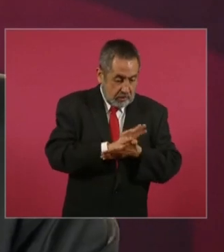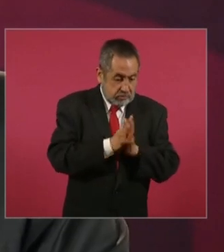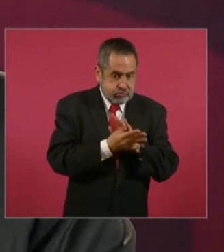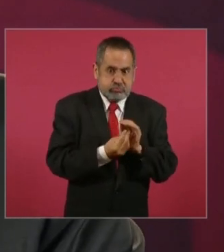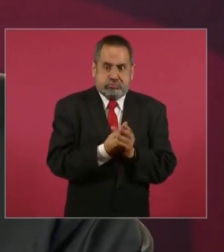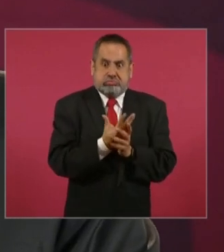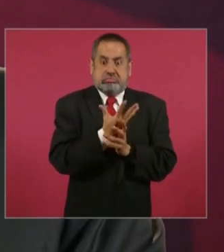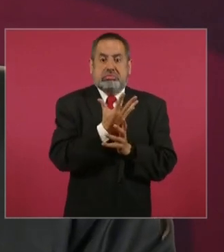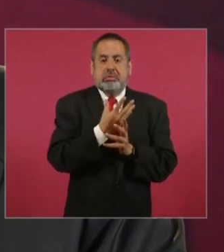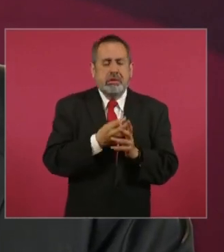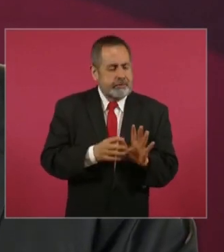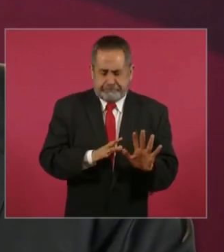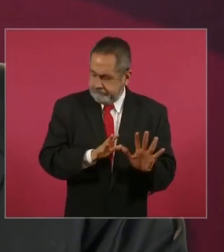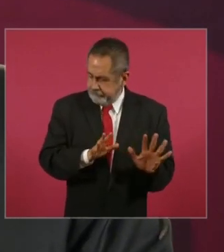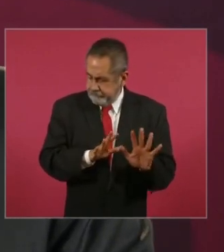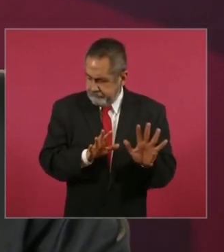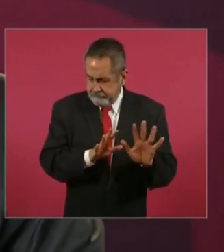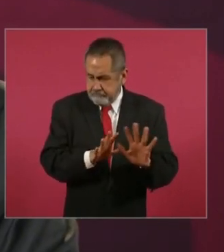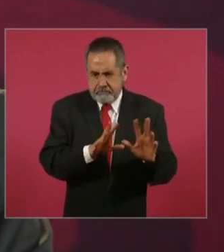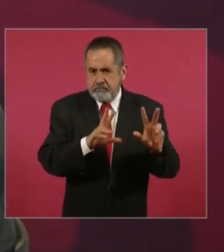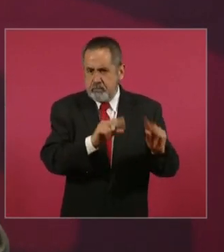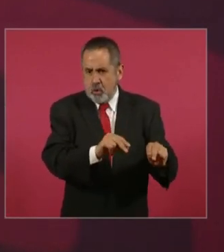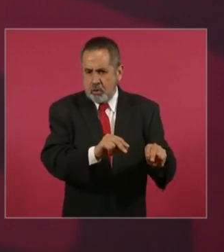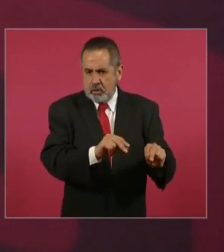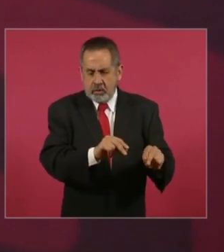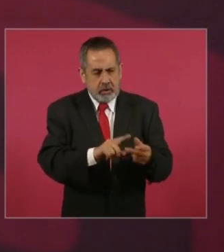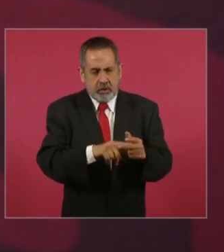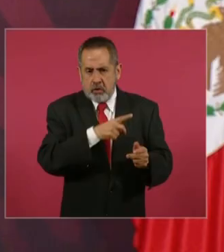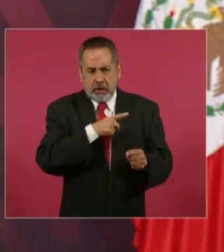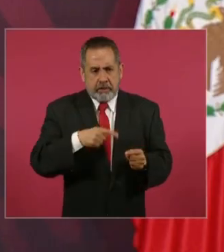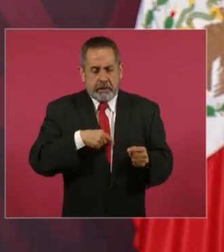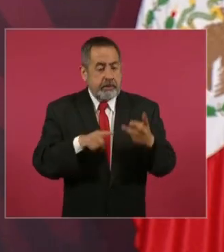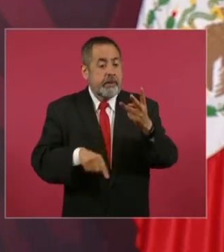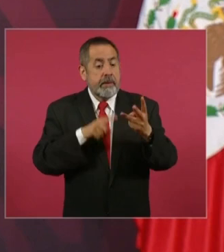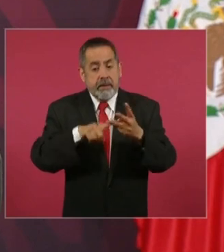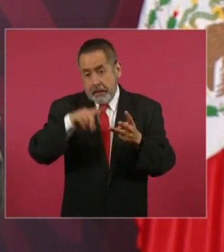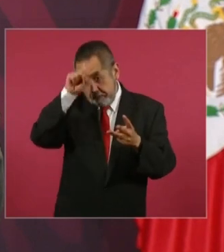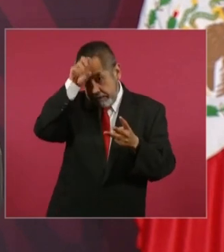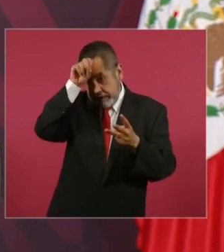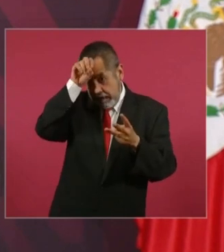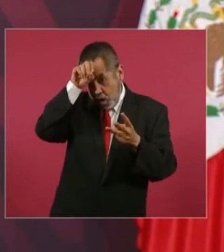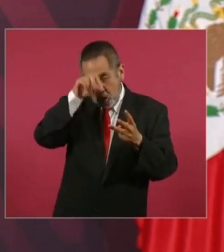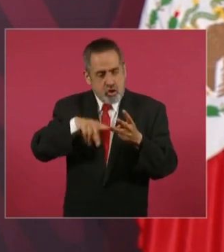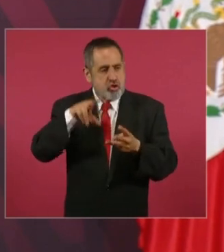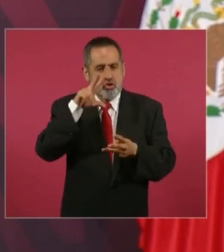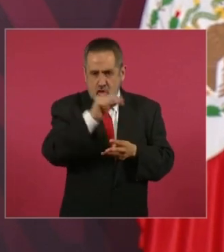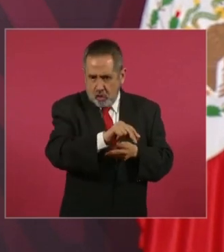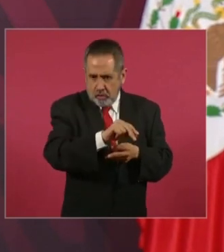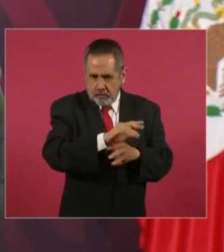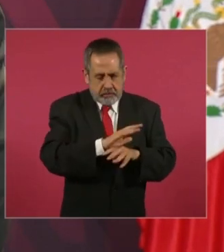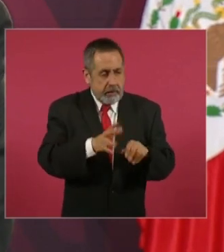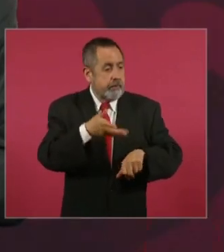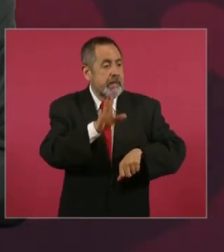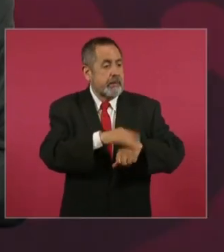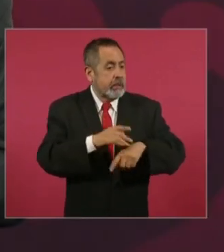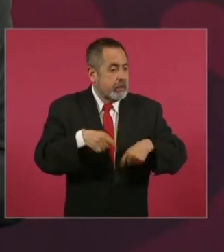Repito, no hay concesiones para la explotación minera, porque lo que hay ya concesionado